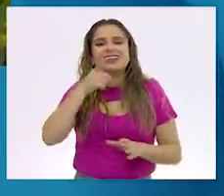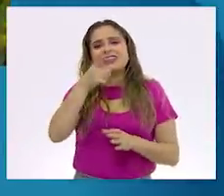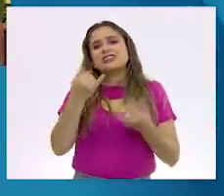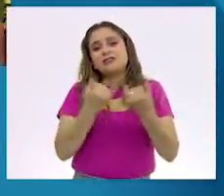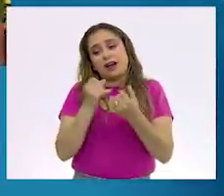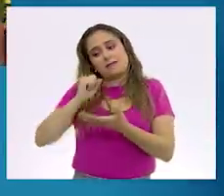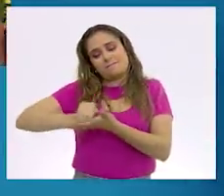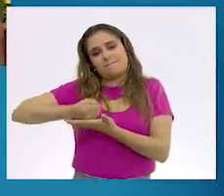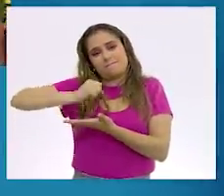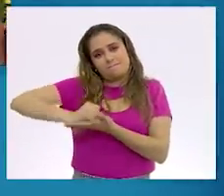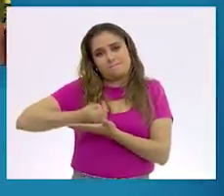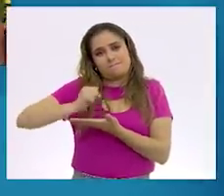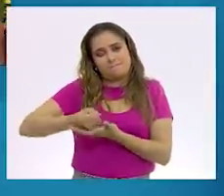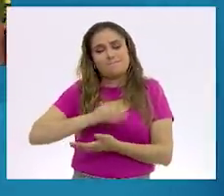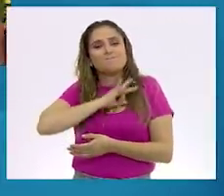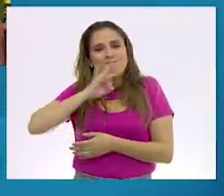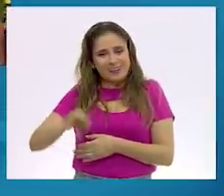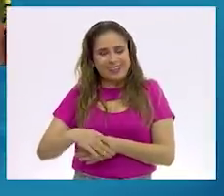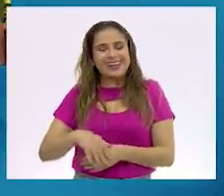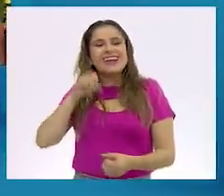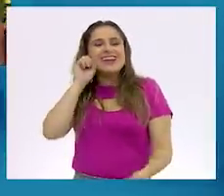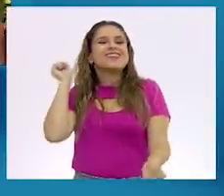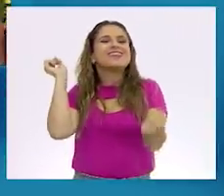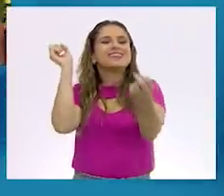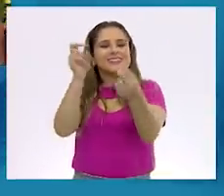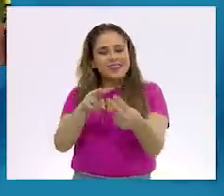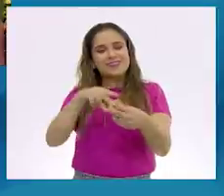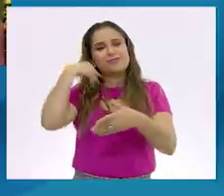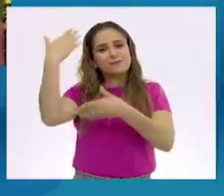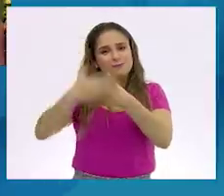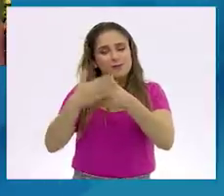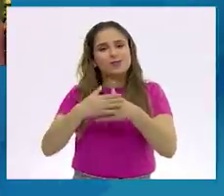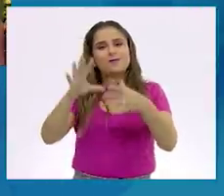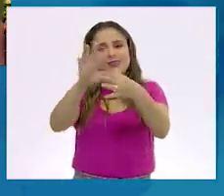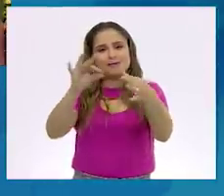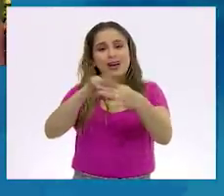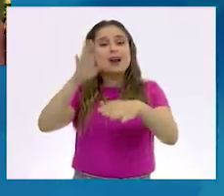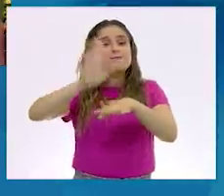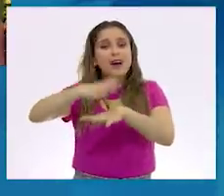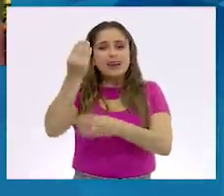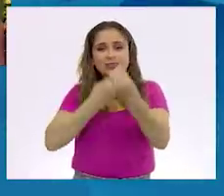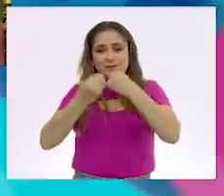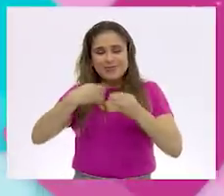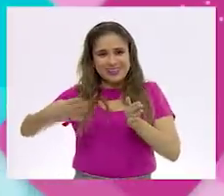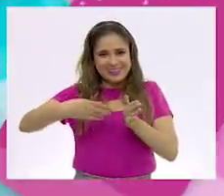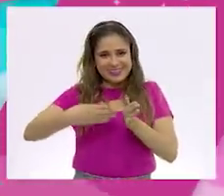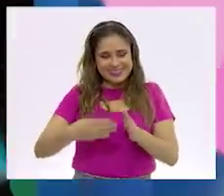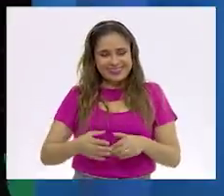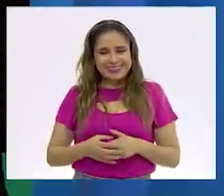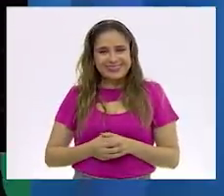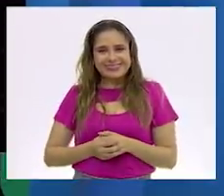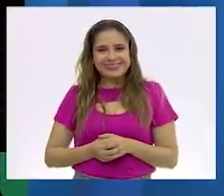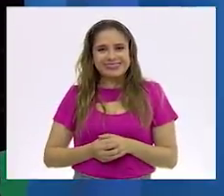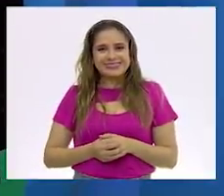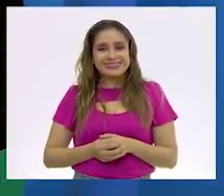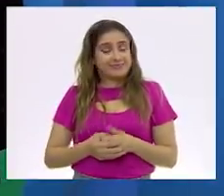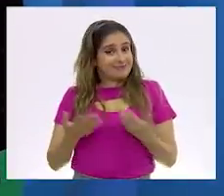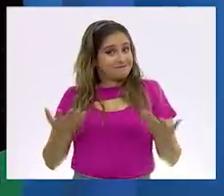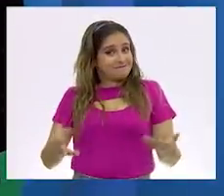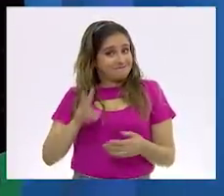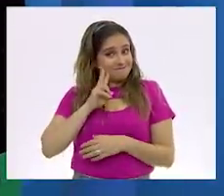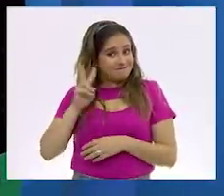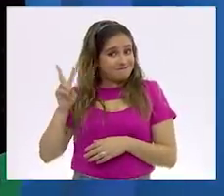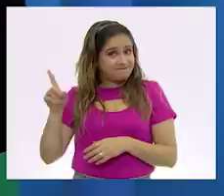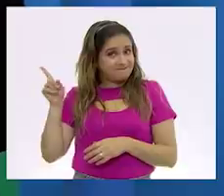me espera. Nos vemos pronto con más secretos de algunos de los platillos favoritos. ¡Hasta la próxima! ¿Qué te